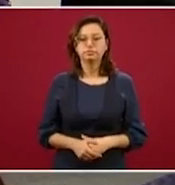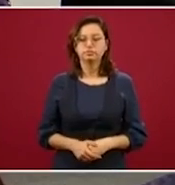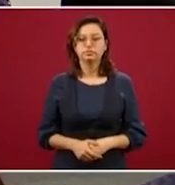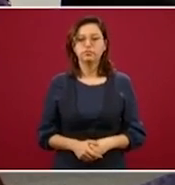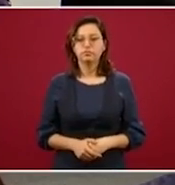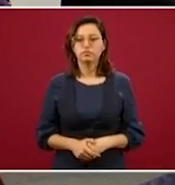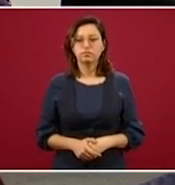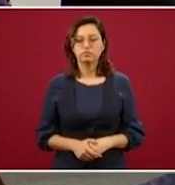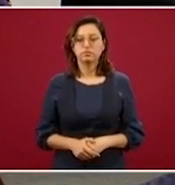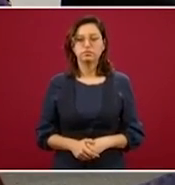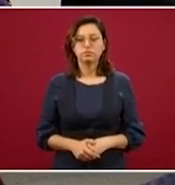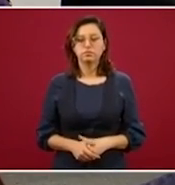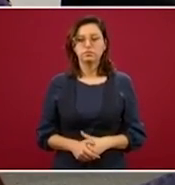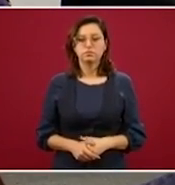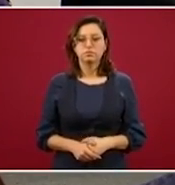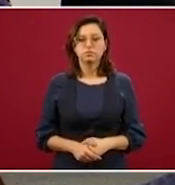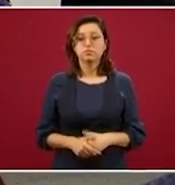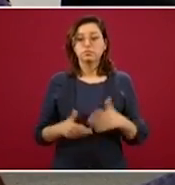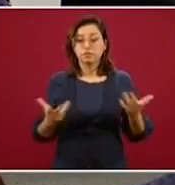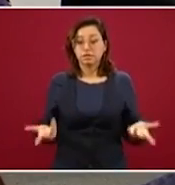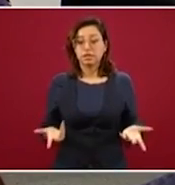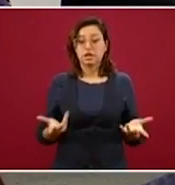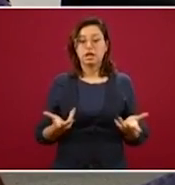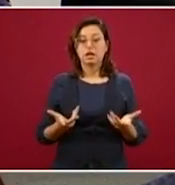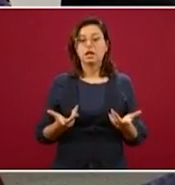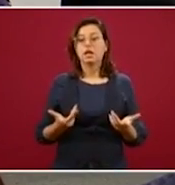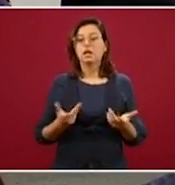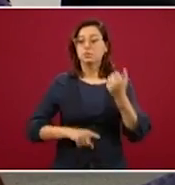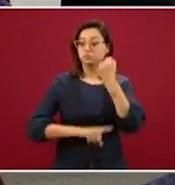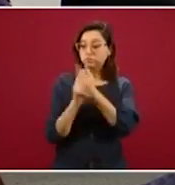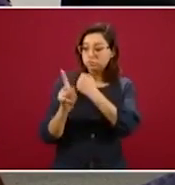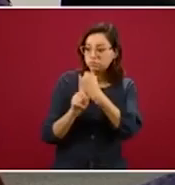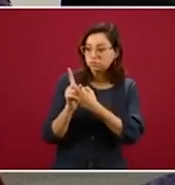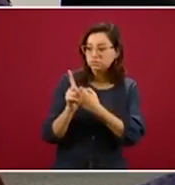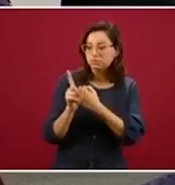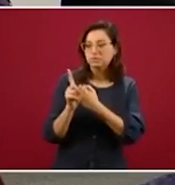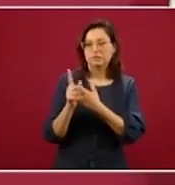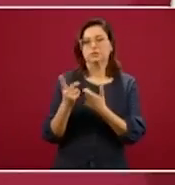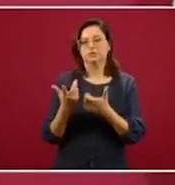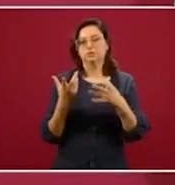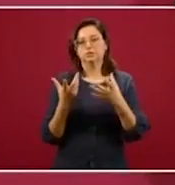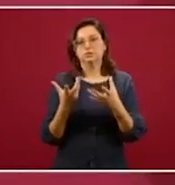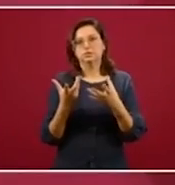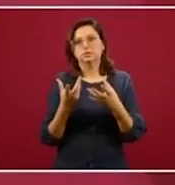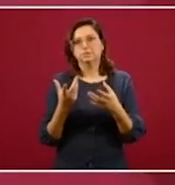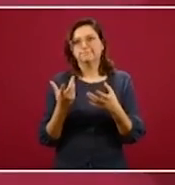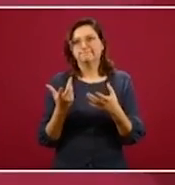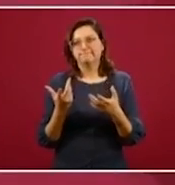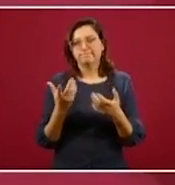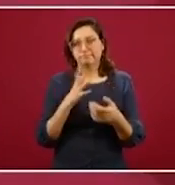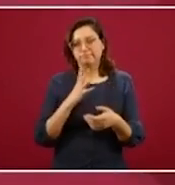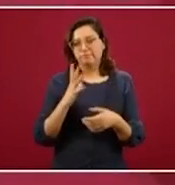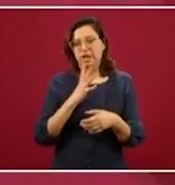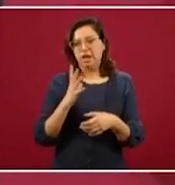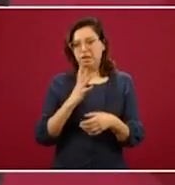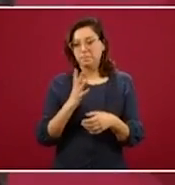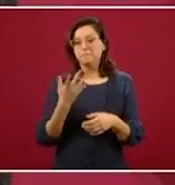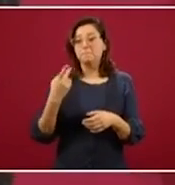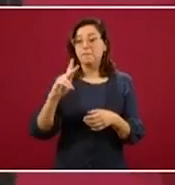cuando tengamos, porque en esos centros integradores es donde se están